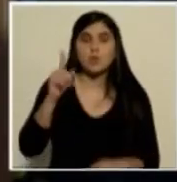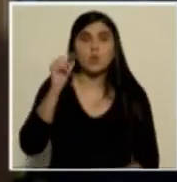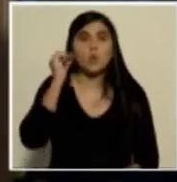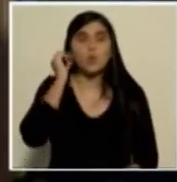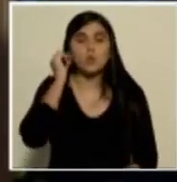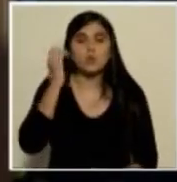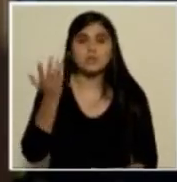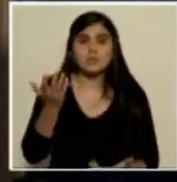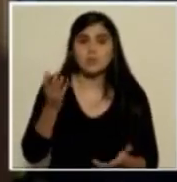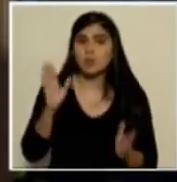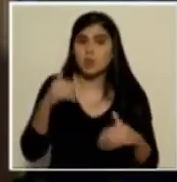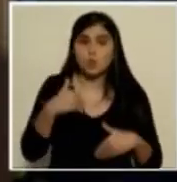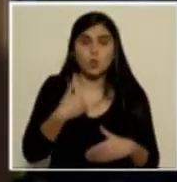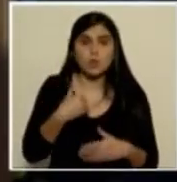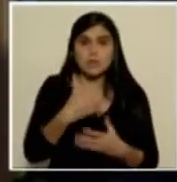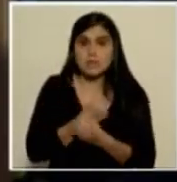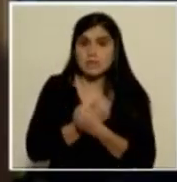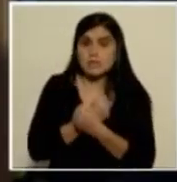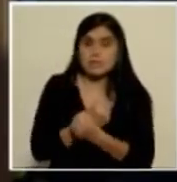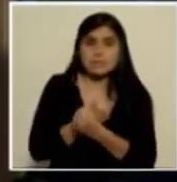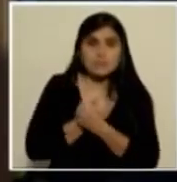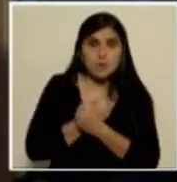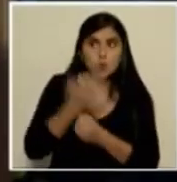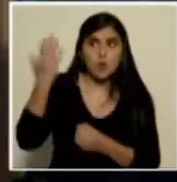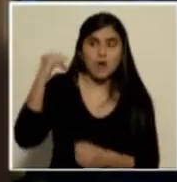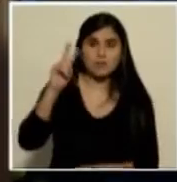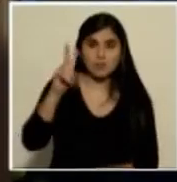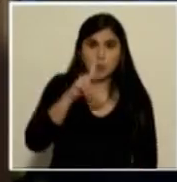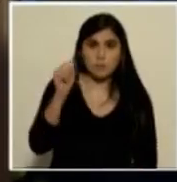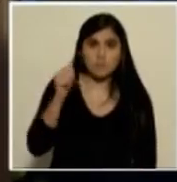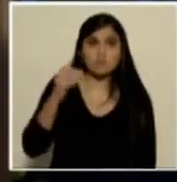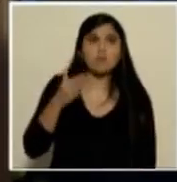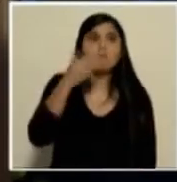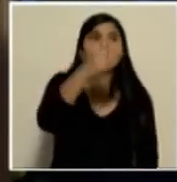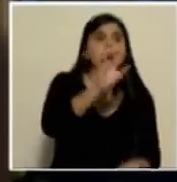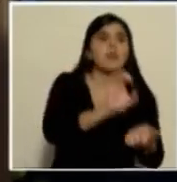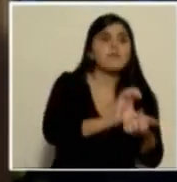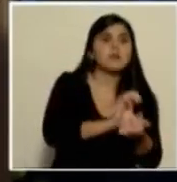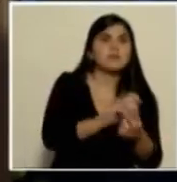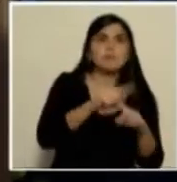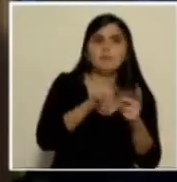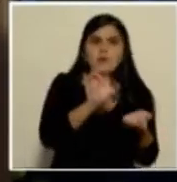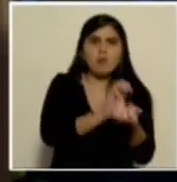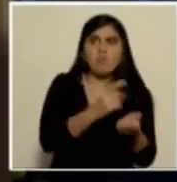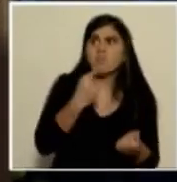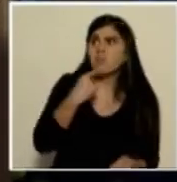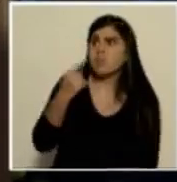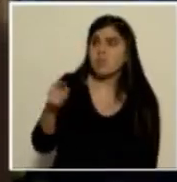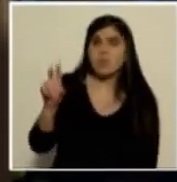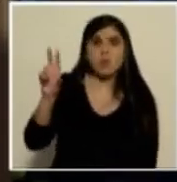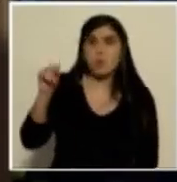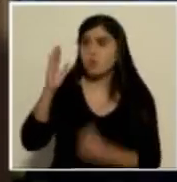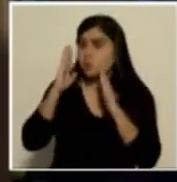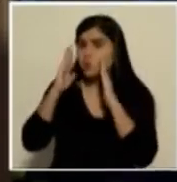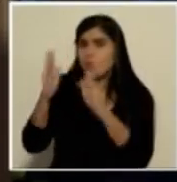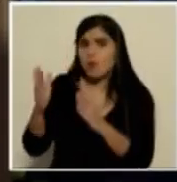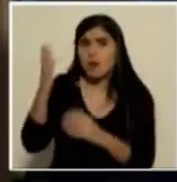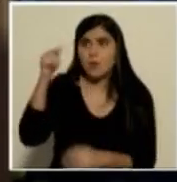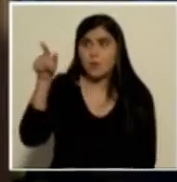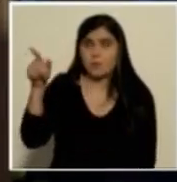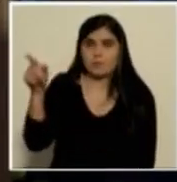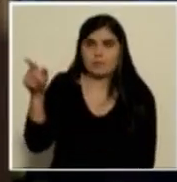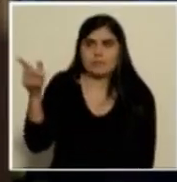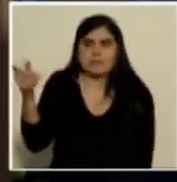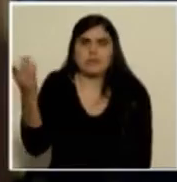ella no tiene seguro hace 2 meses, y en el EVAIS le dijeron que no la iban a atender pese a que tenía problemas respiratorios y secreción